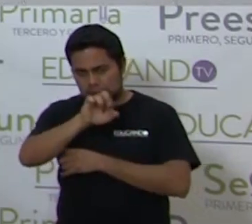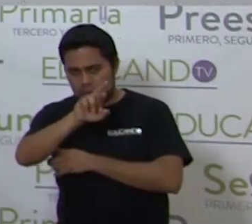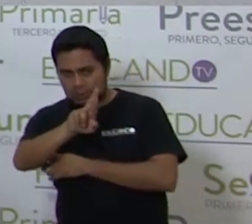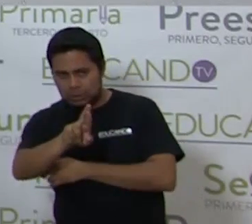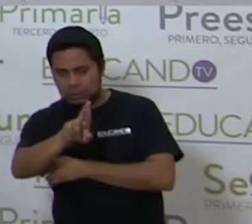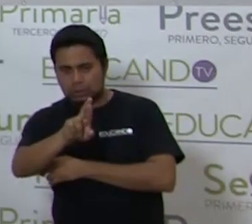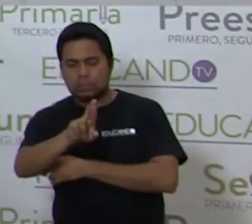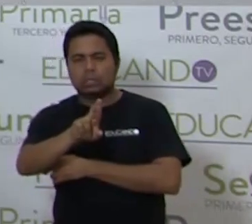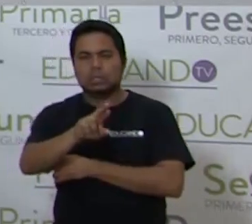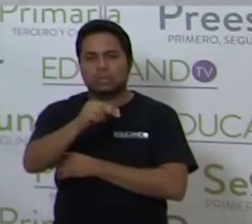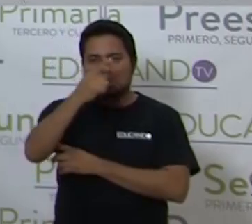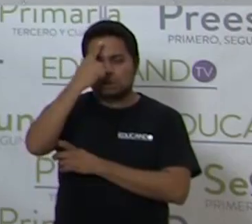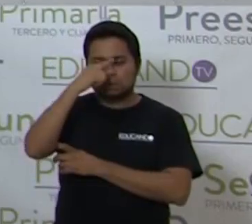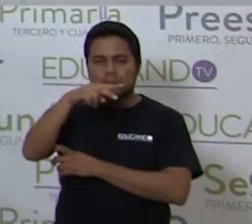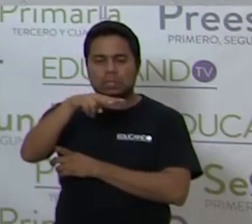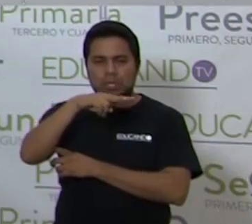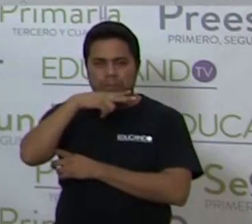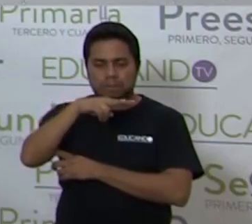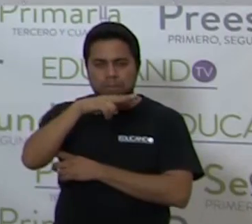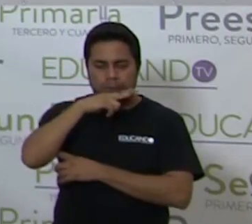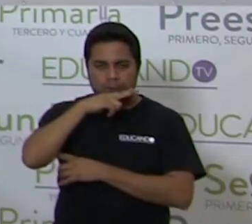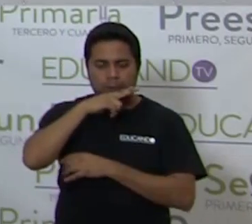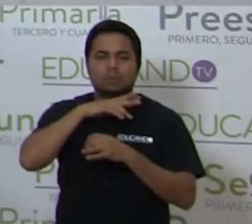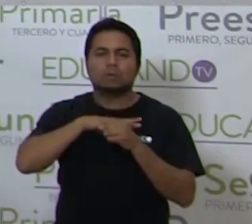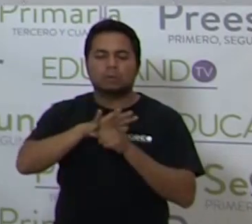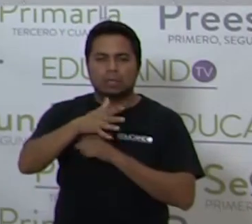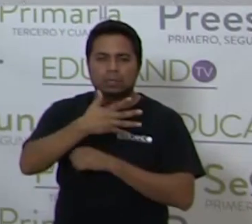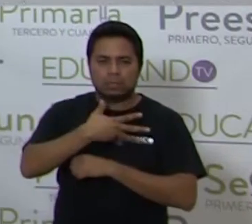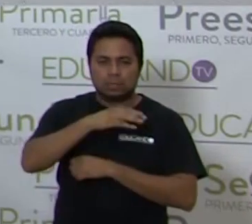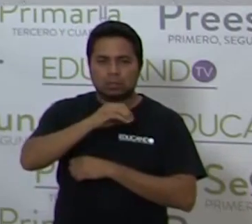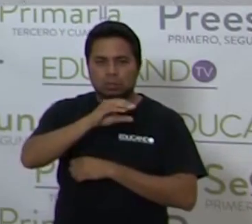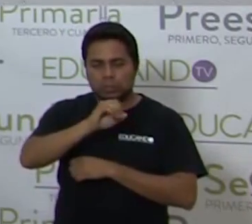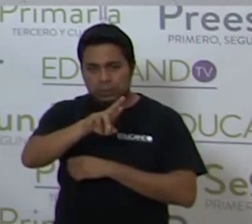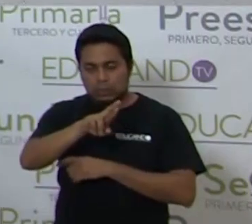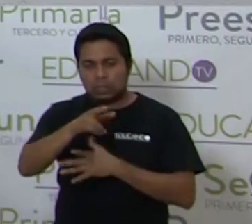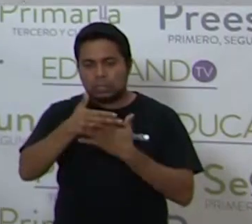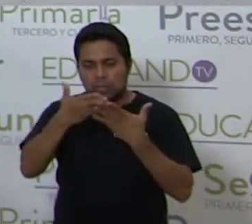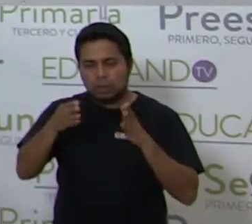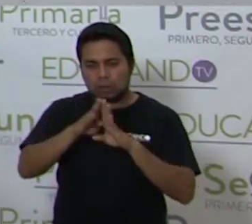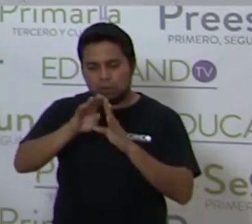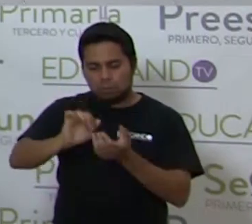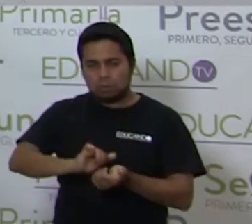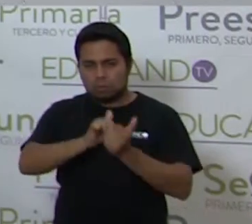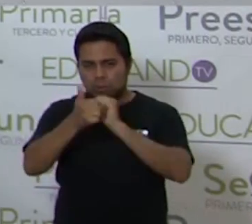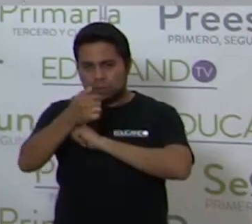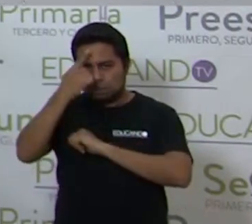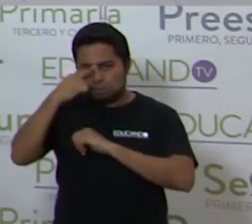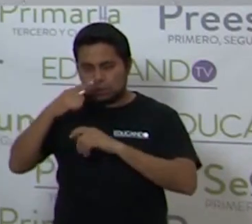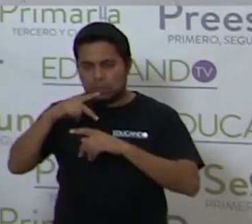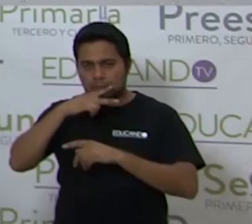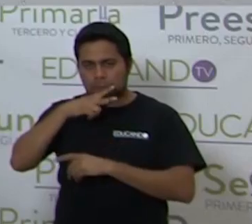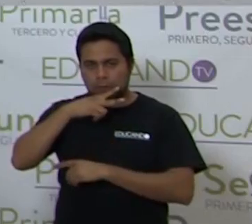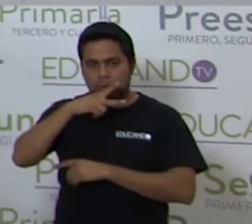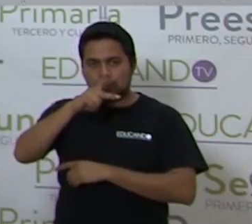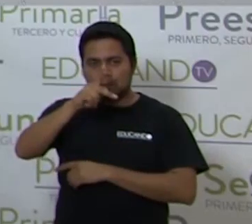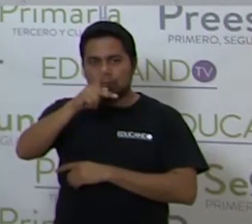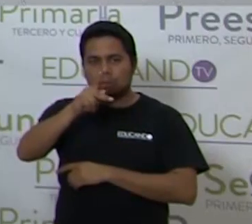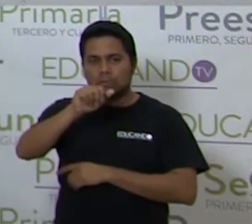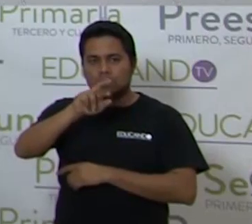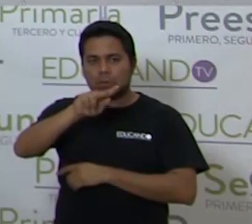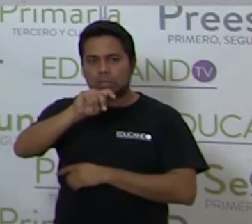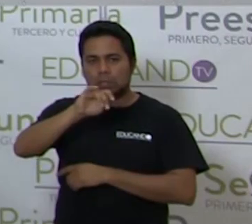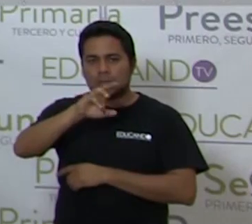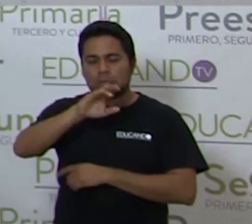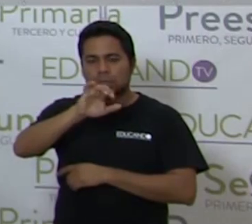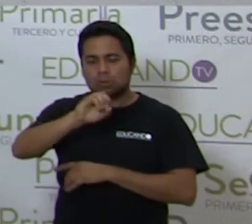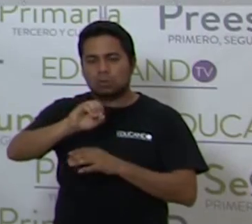de nuestro verbo en infinitivo y ahora, ¿cómo lo vamos a convertir a participio? Mucha atención. ¿Cómo